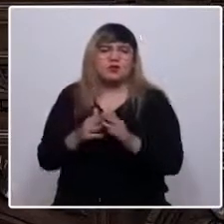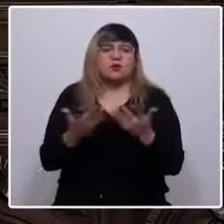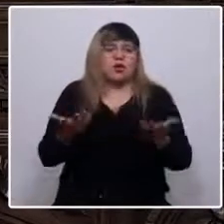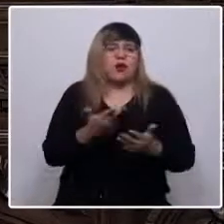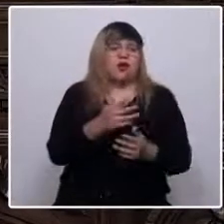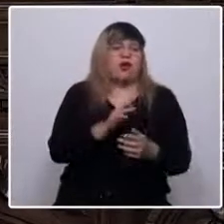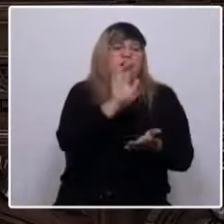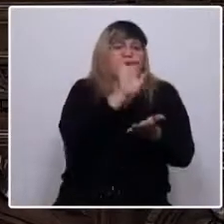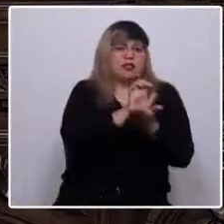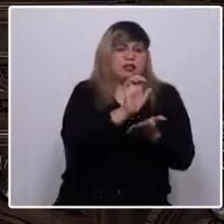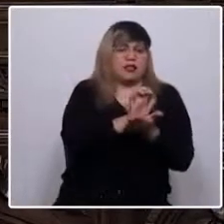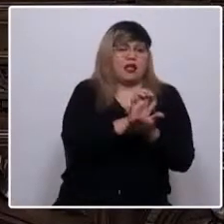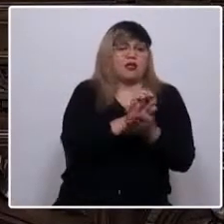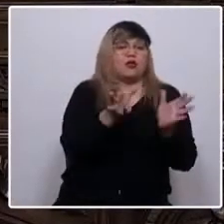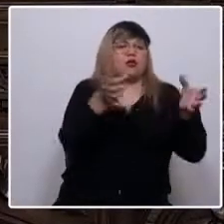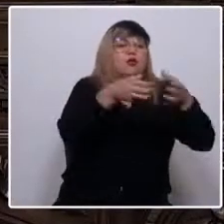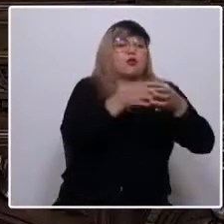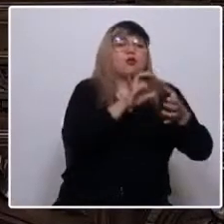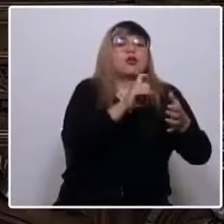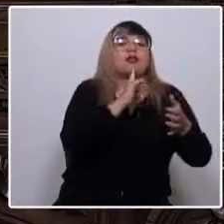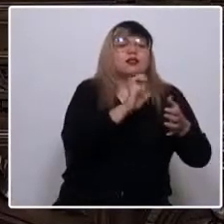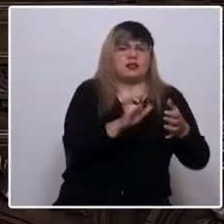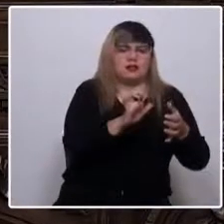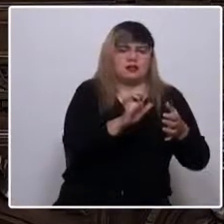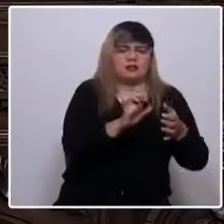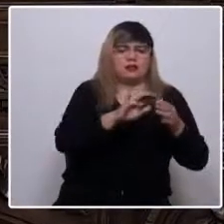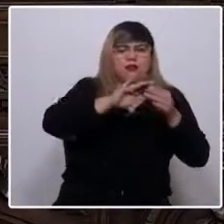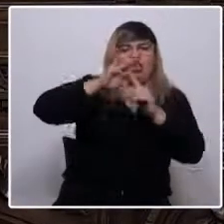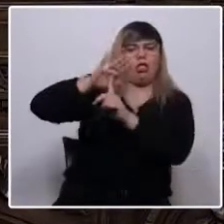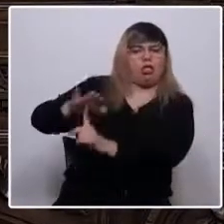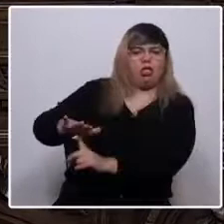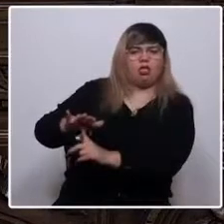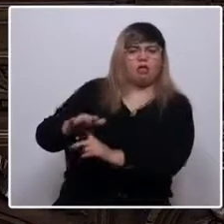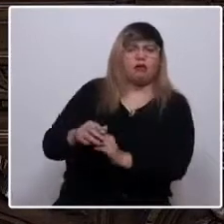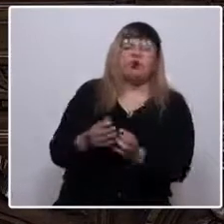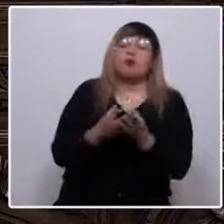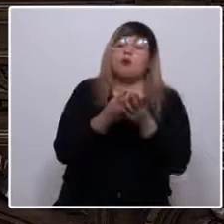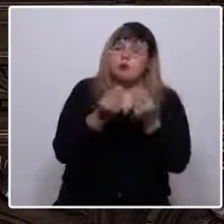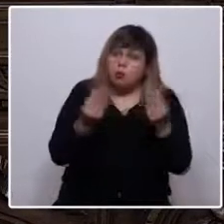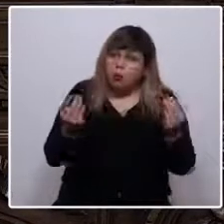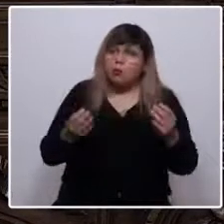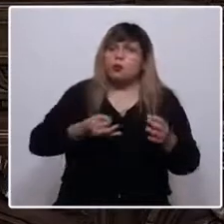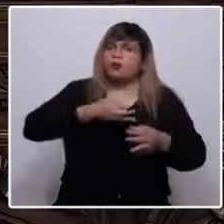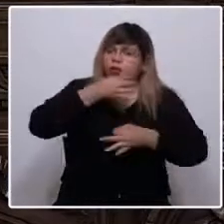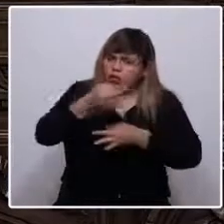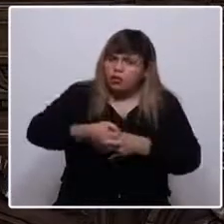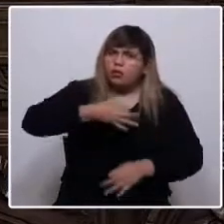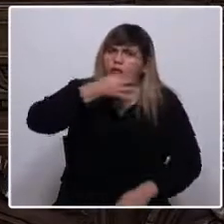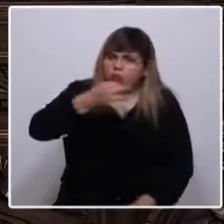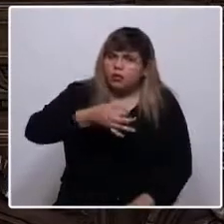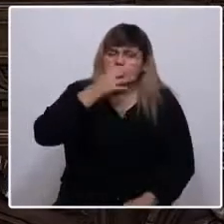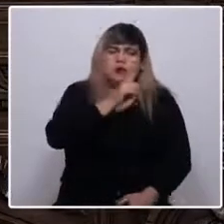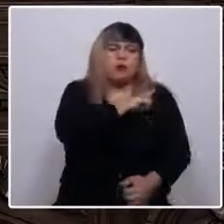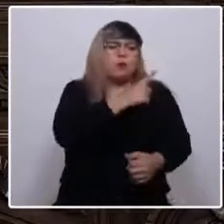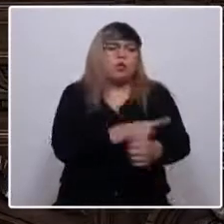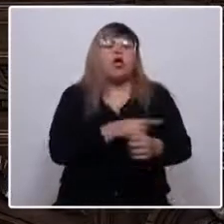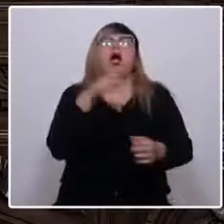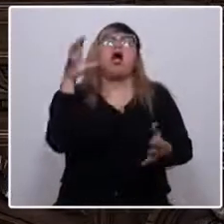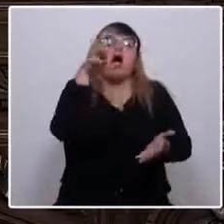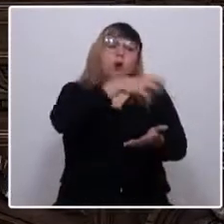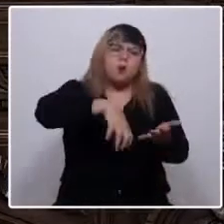político y de las élites mucho se ha hablado de que el poder es del pueblo